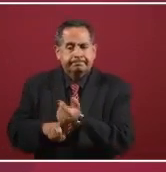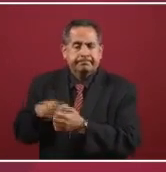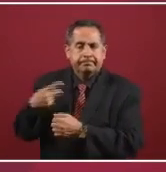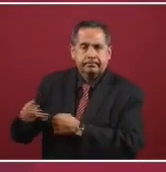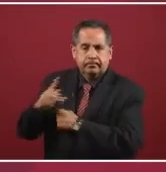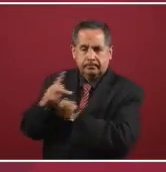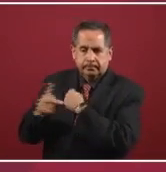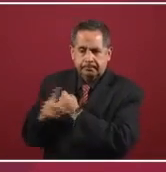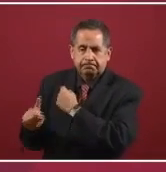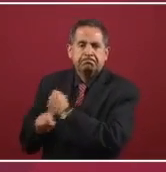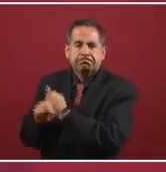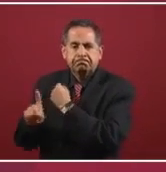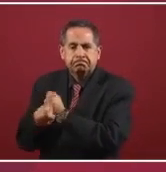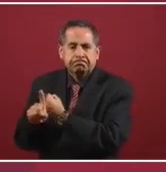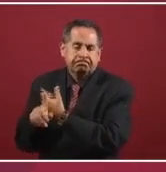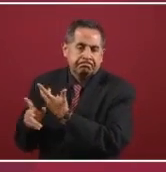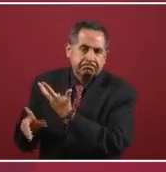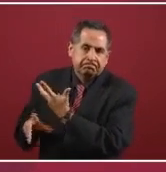problemas